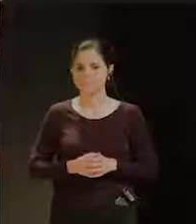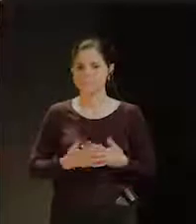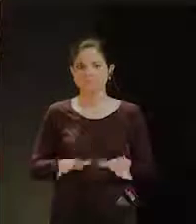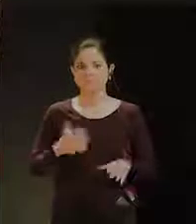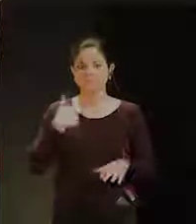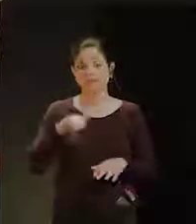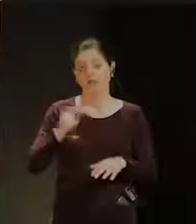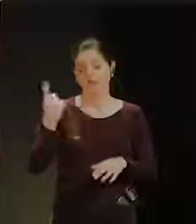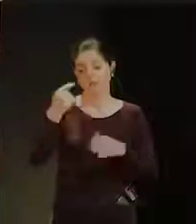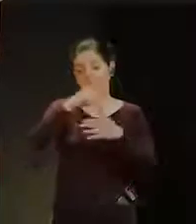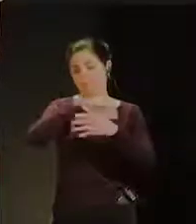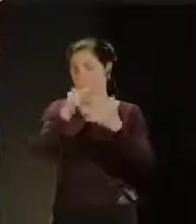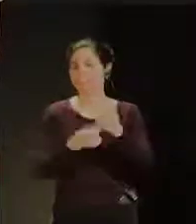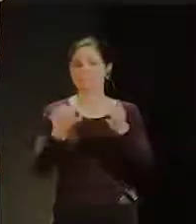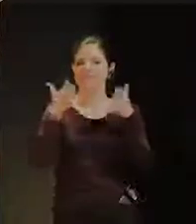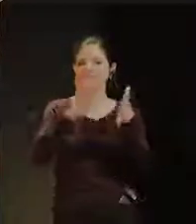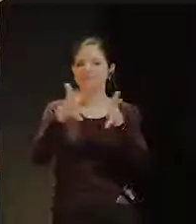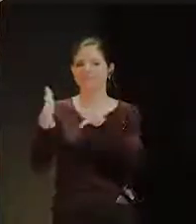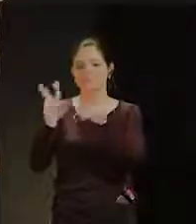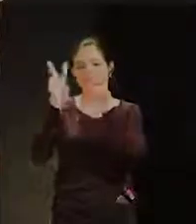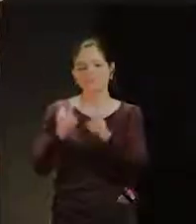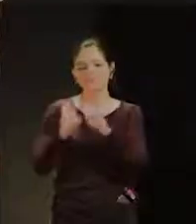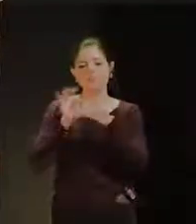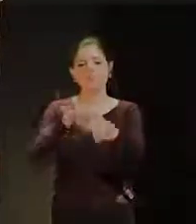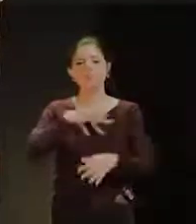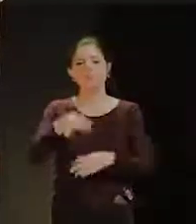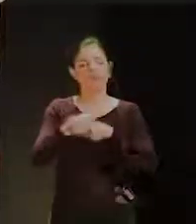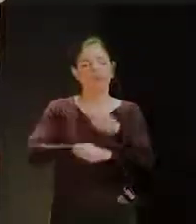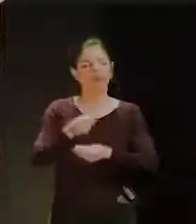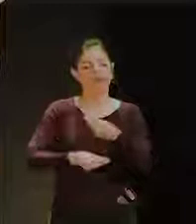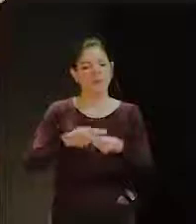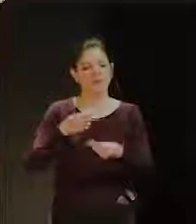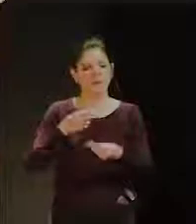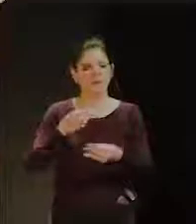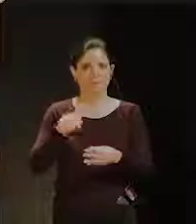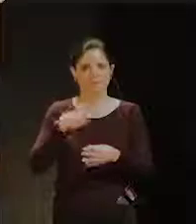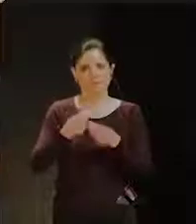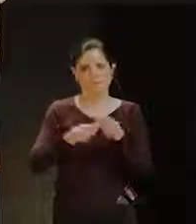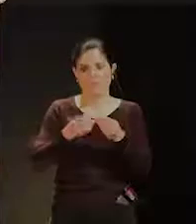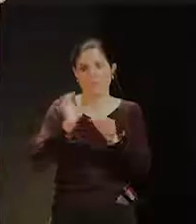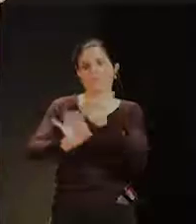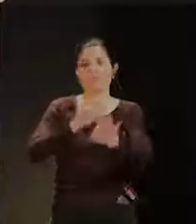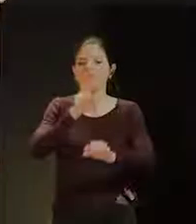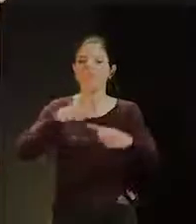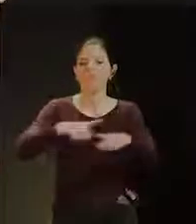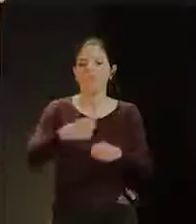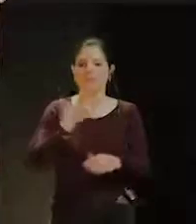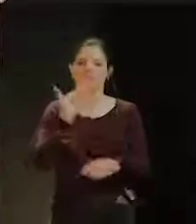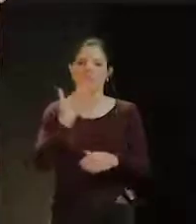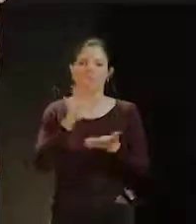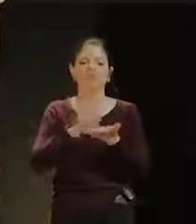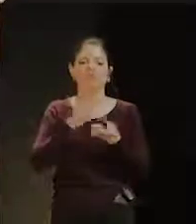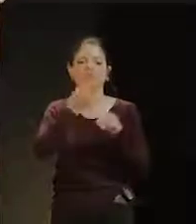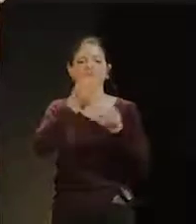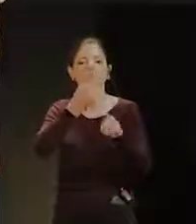Bueno, aquí tenemos una serie de recomendaciones acerca de lo que pueden hacer para organizar un concierto. Por ejemplo,